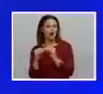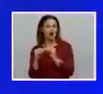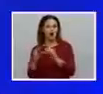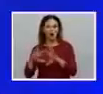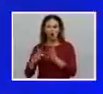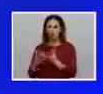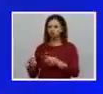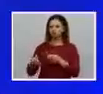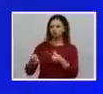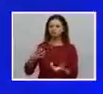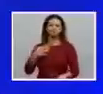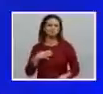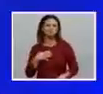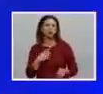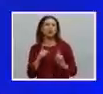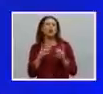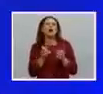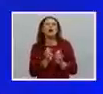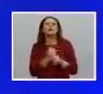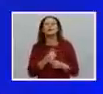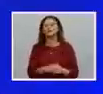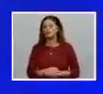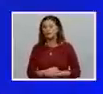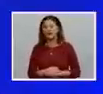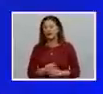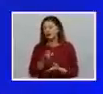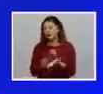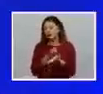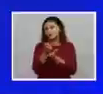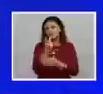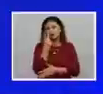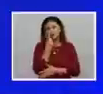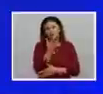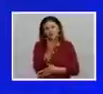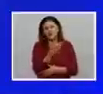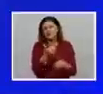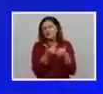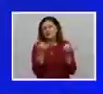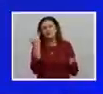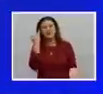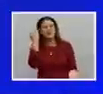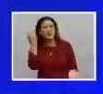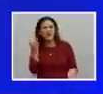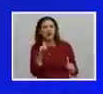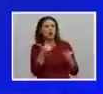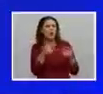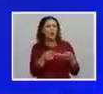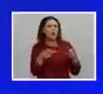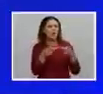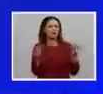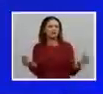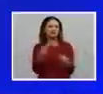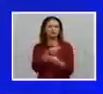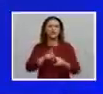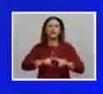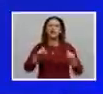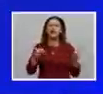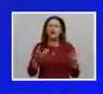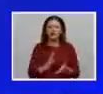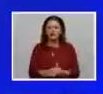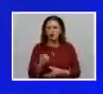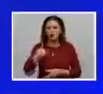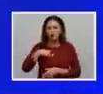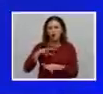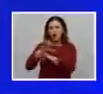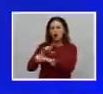balón dominado o qué quiere hacer. Sinceramente, se ve incluso hasta sin ideas, jugadores en posiciones diferentes a las que